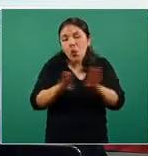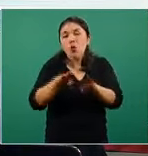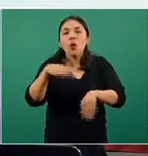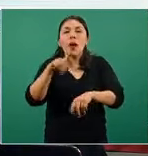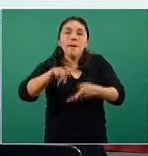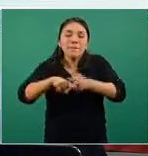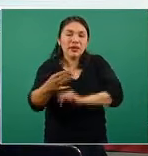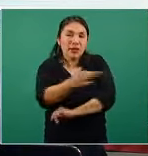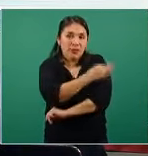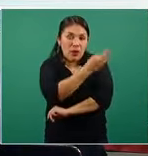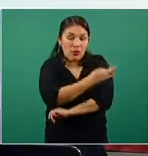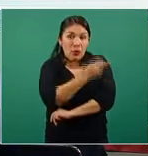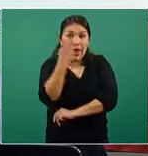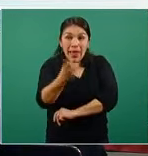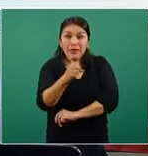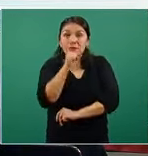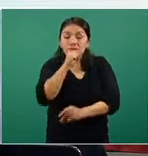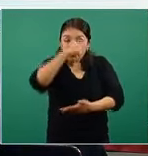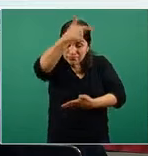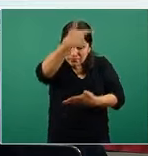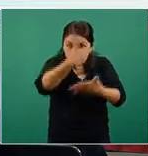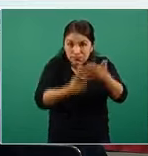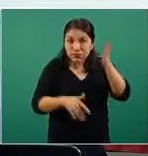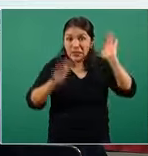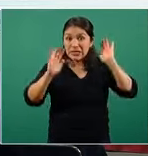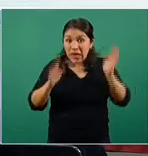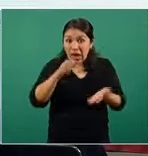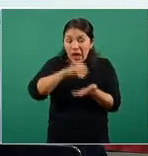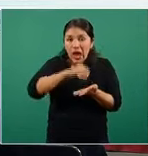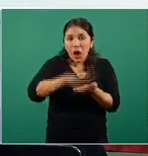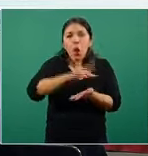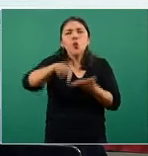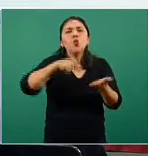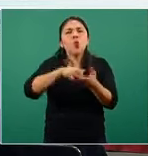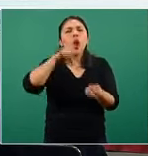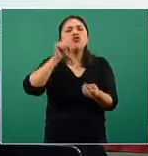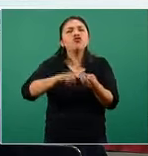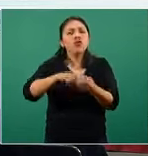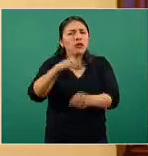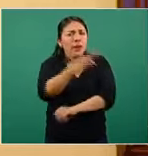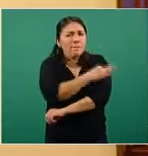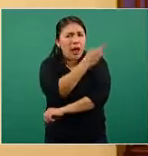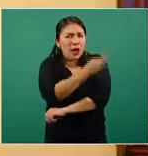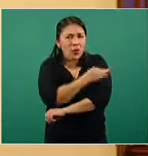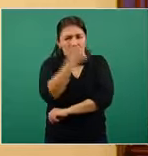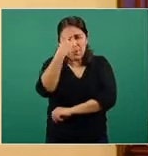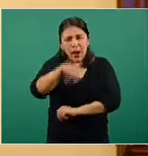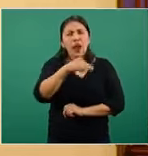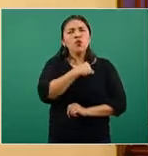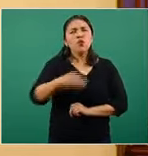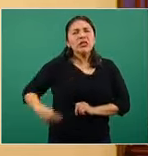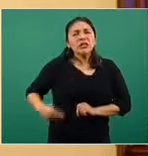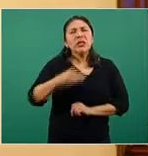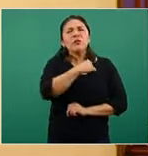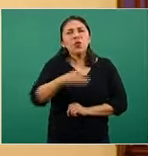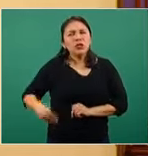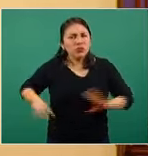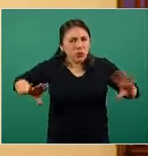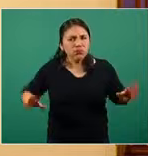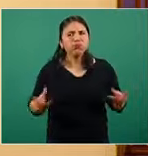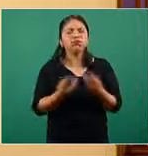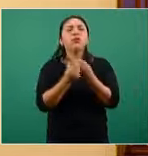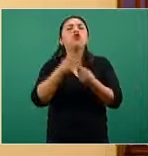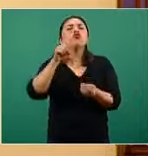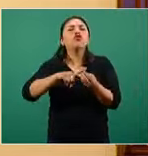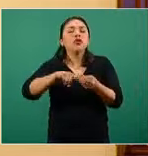Ya una vez que se tenían entonces definidas las localidades en donde se iba a llevar a cabo, en este caso municipios enteros en donde se